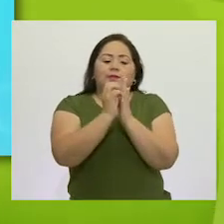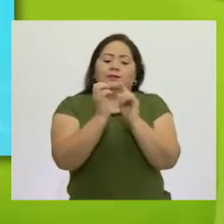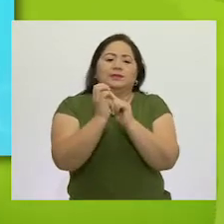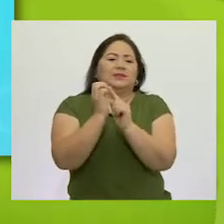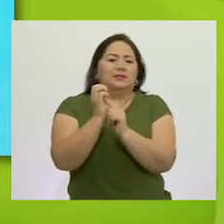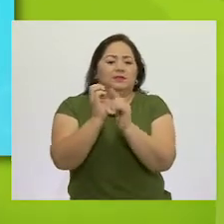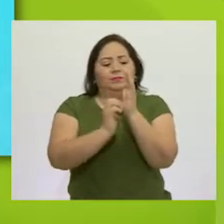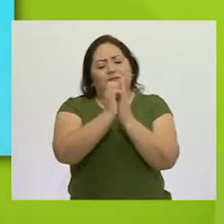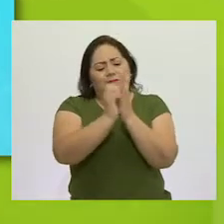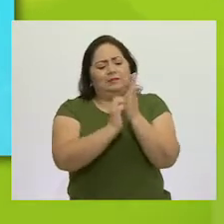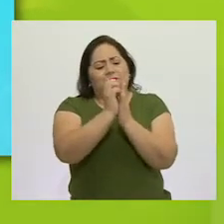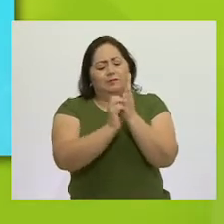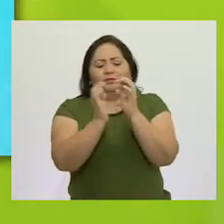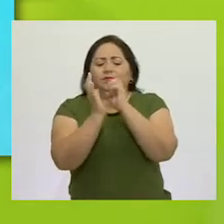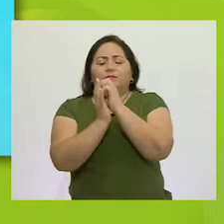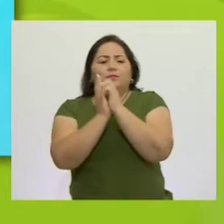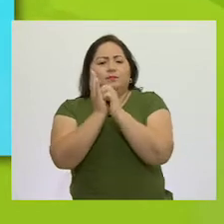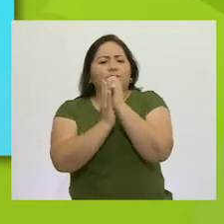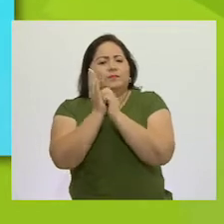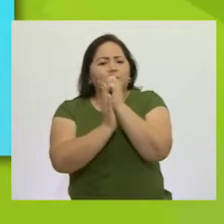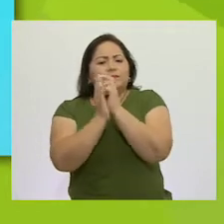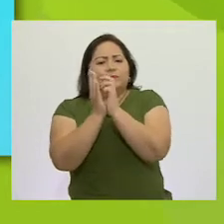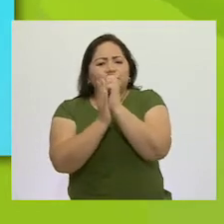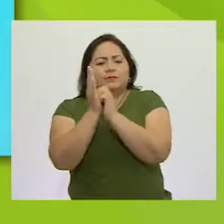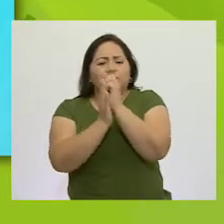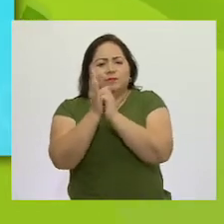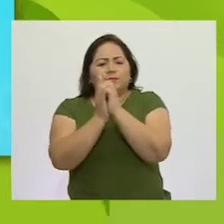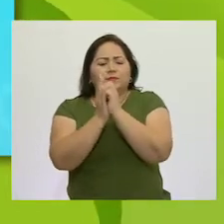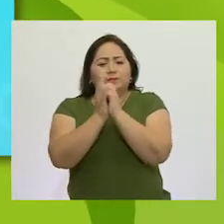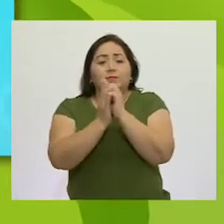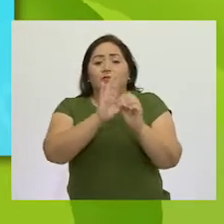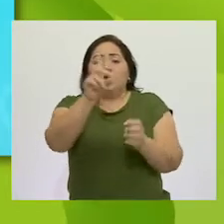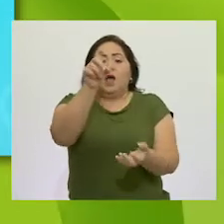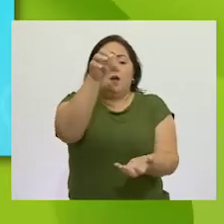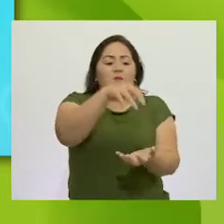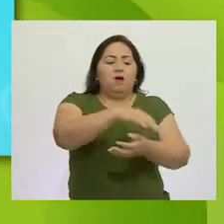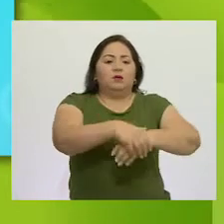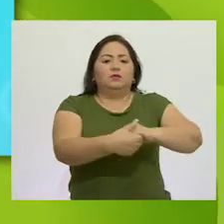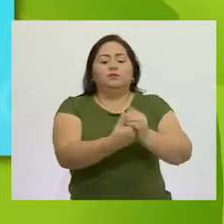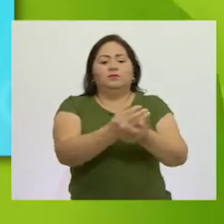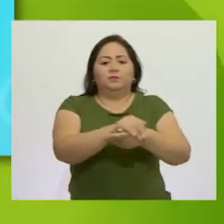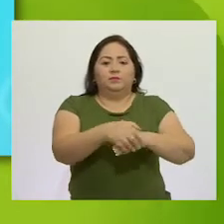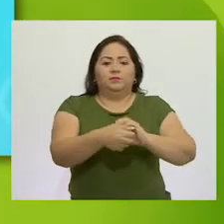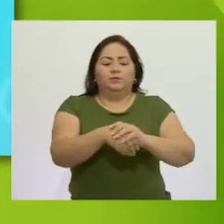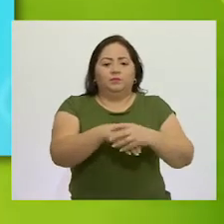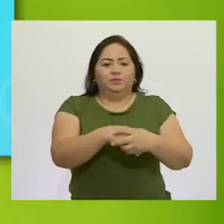rasguñas la palma de tus manos para lavar tus uñas. Enjuaga tus manos con agua.